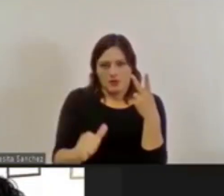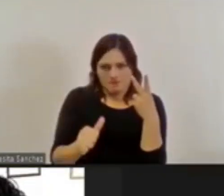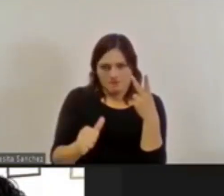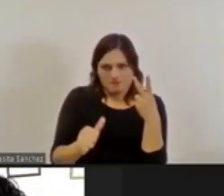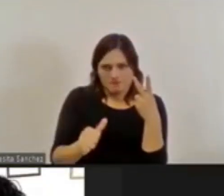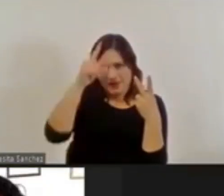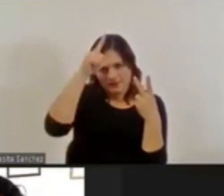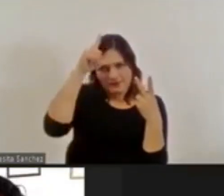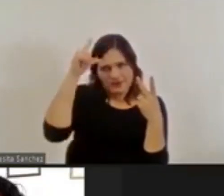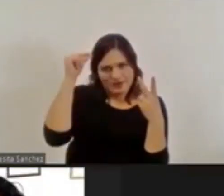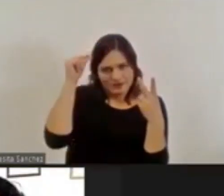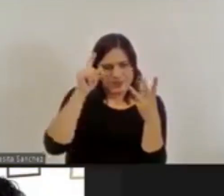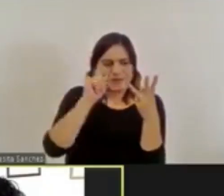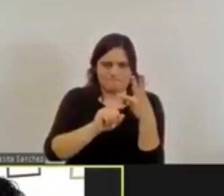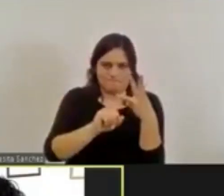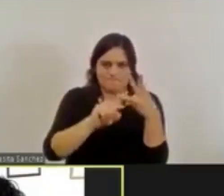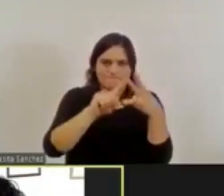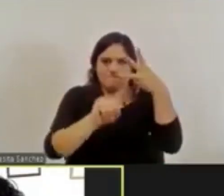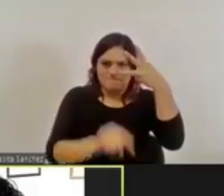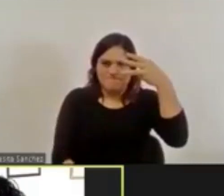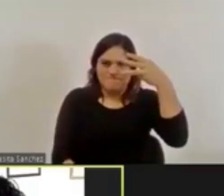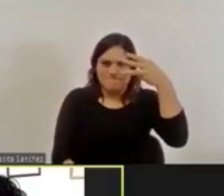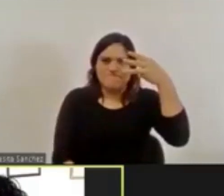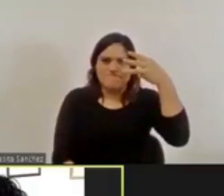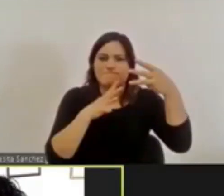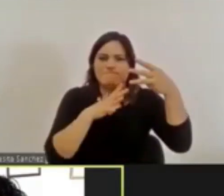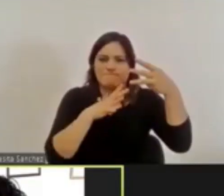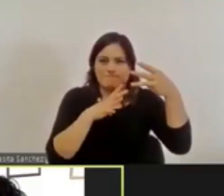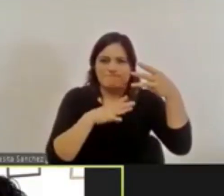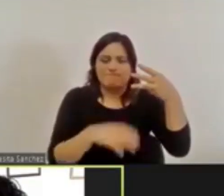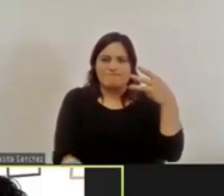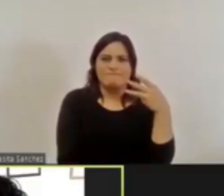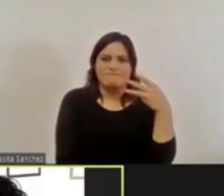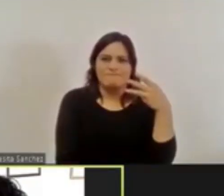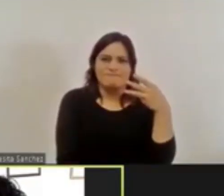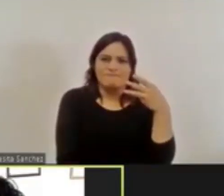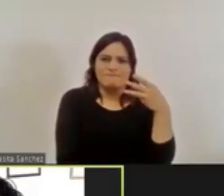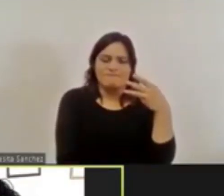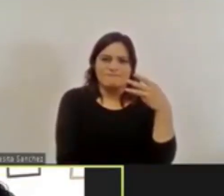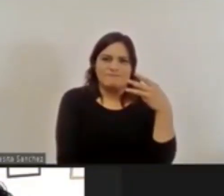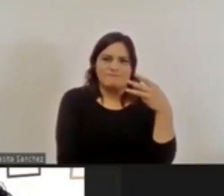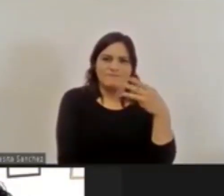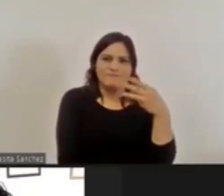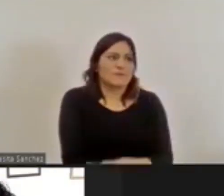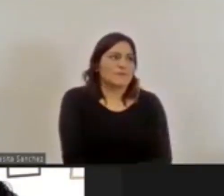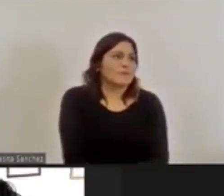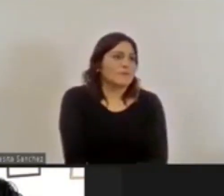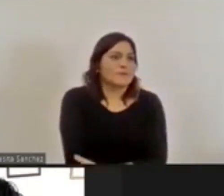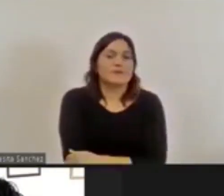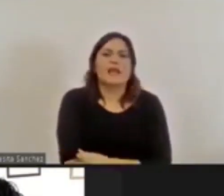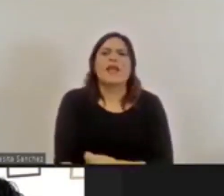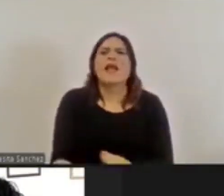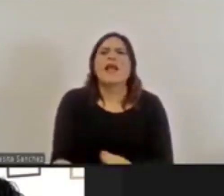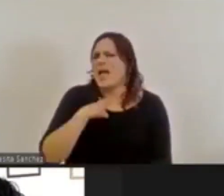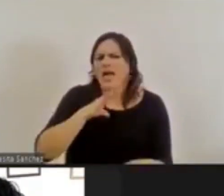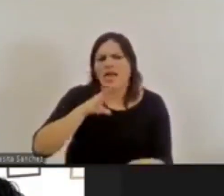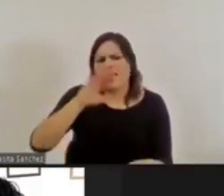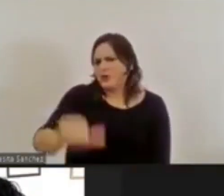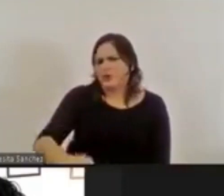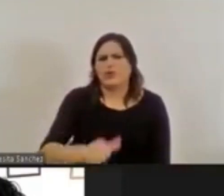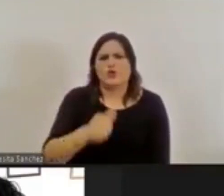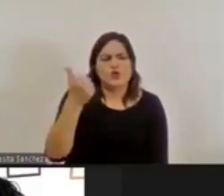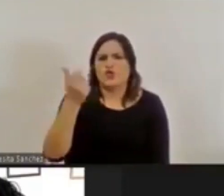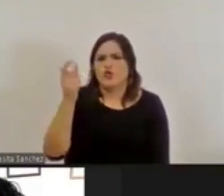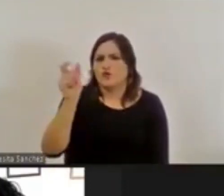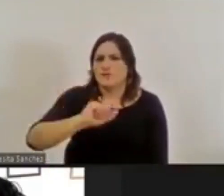enfermera. Y Susana la enfermera. Muchísimas. Y hay otros, tenemos un científico, tenemos al